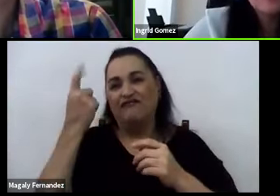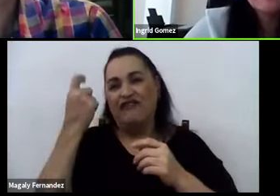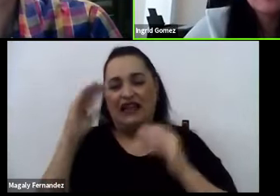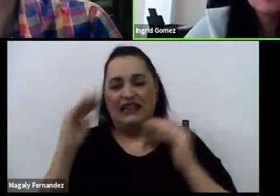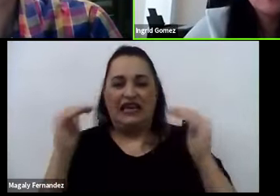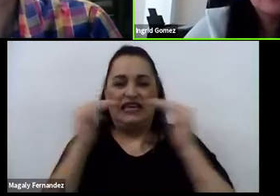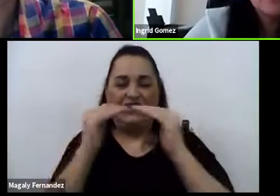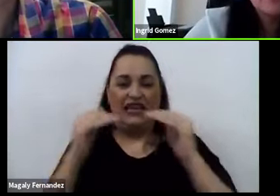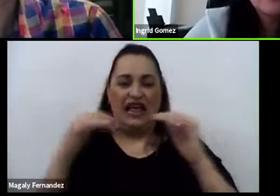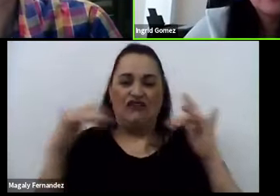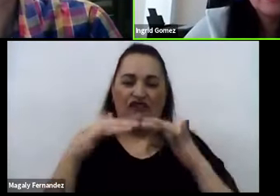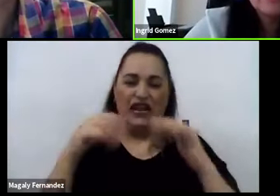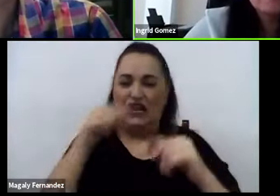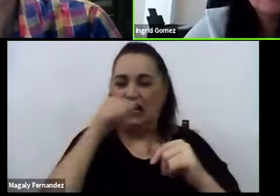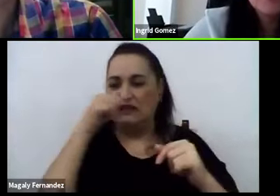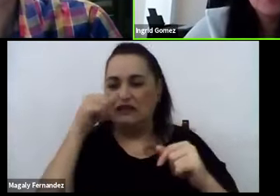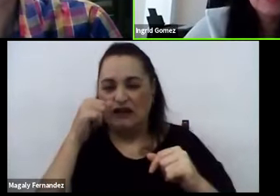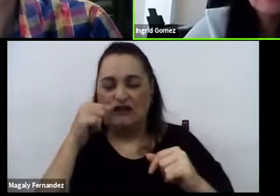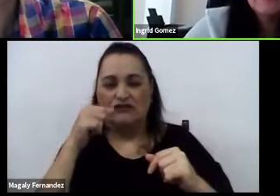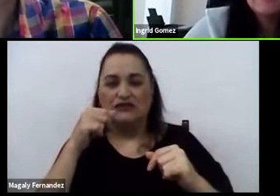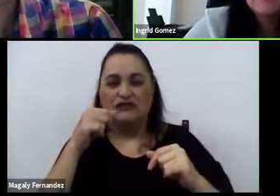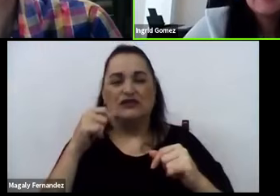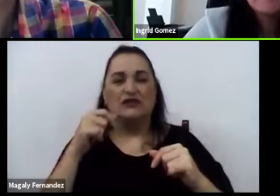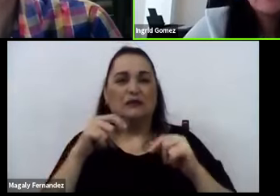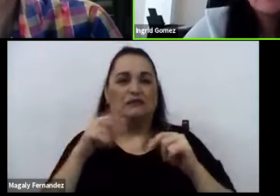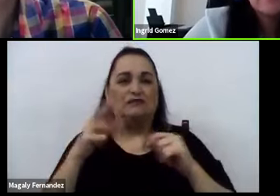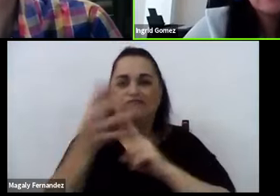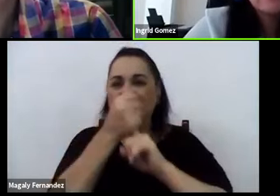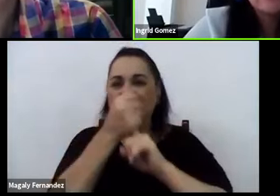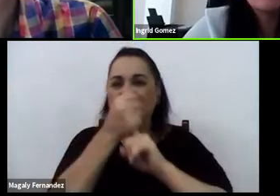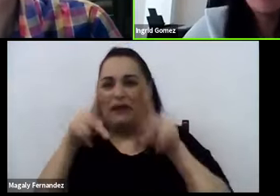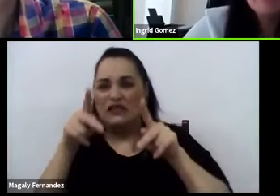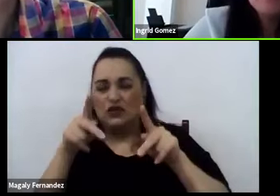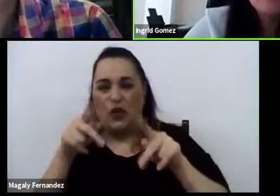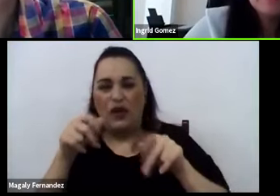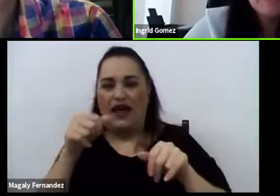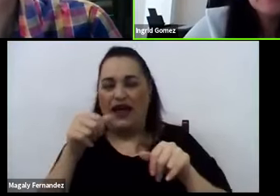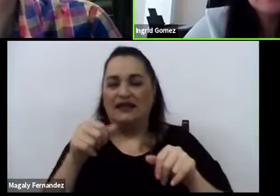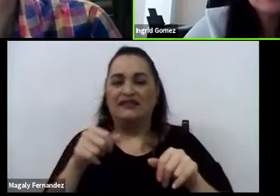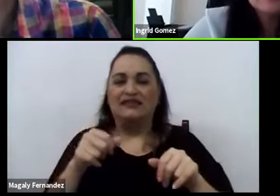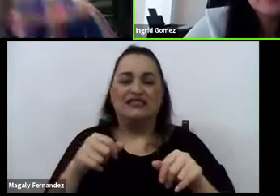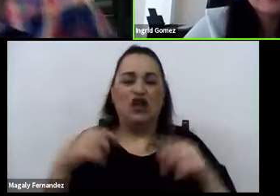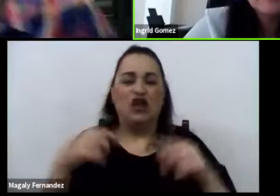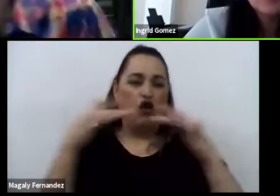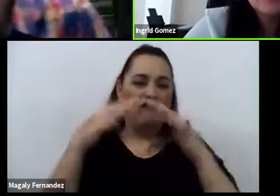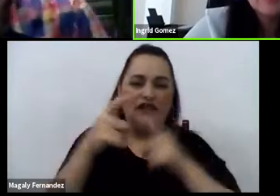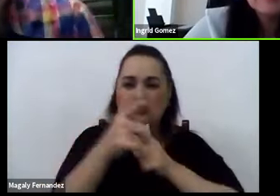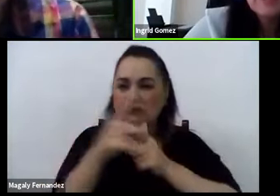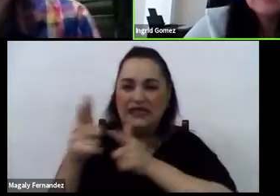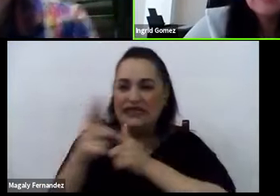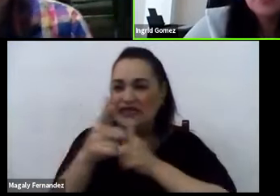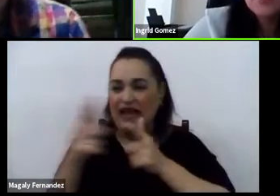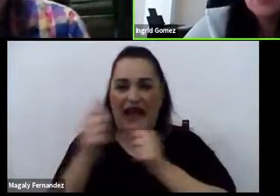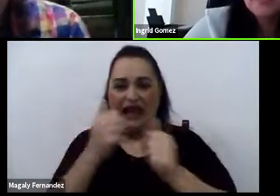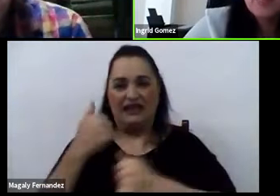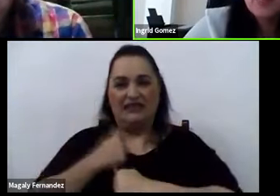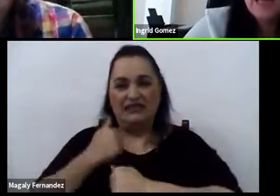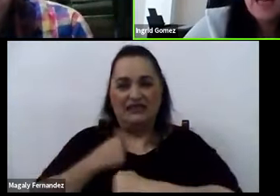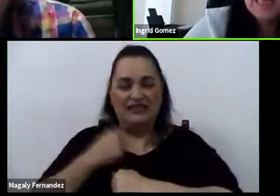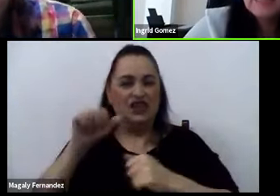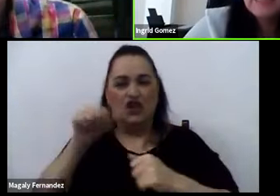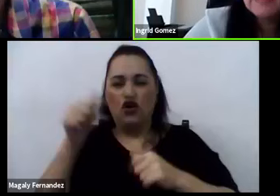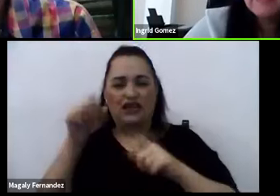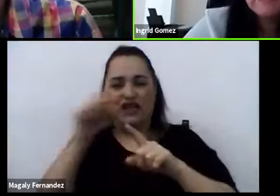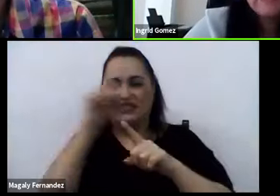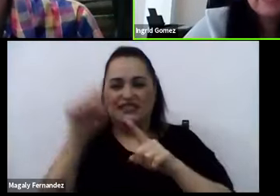las drogas, los tráficos de trata de personas, los conflictos militares y tantas otras situaciones que